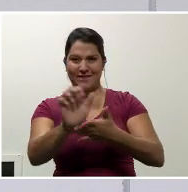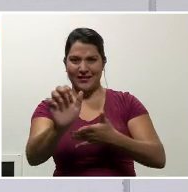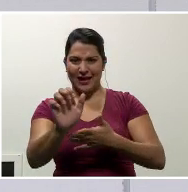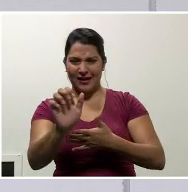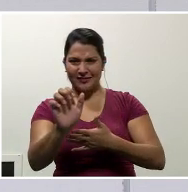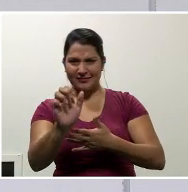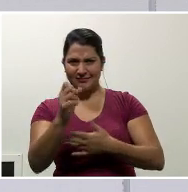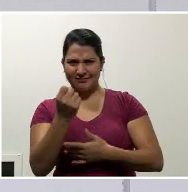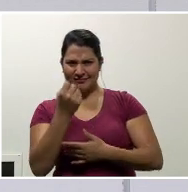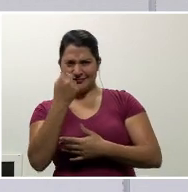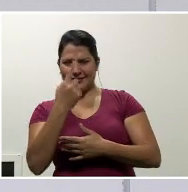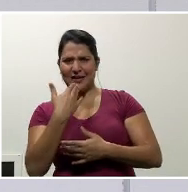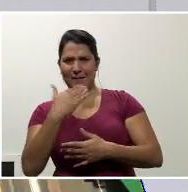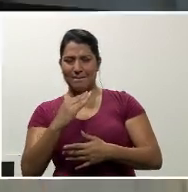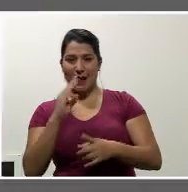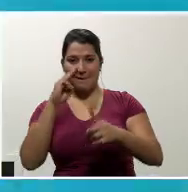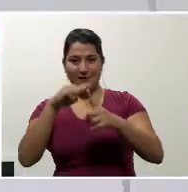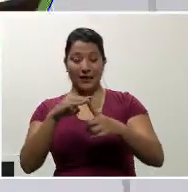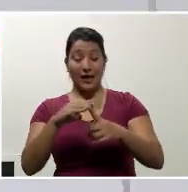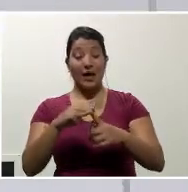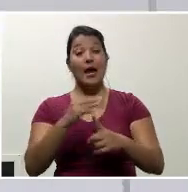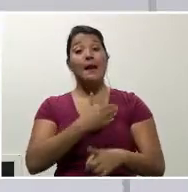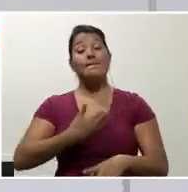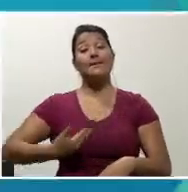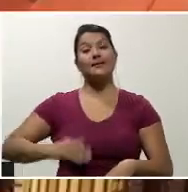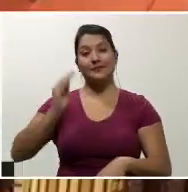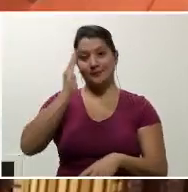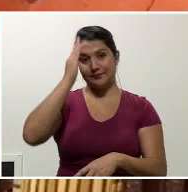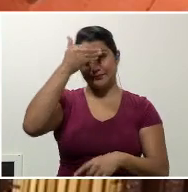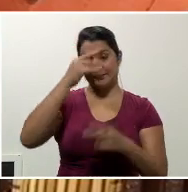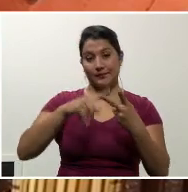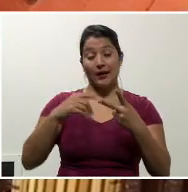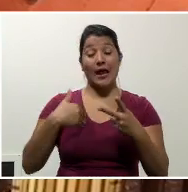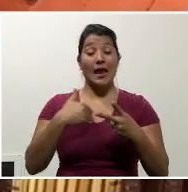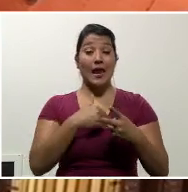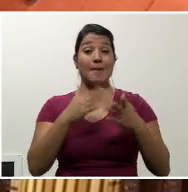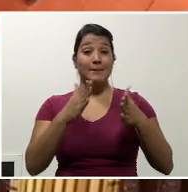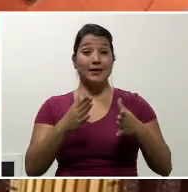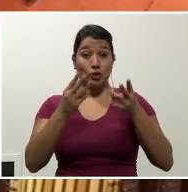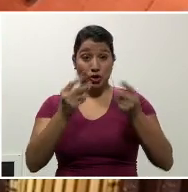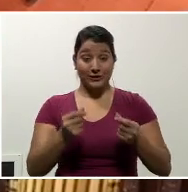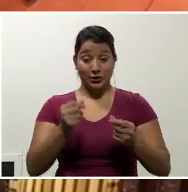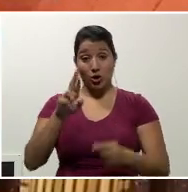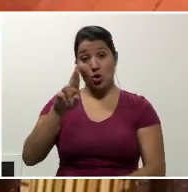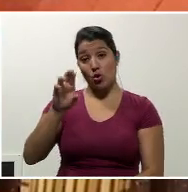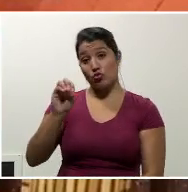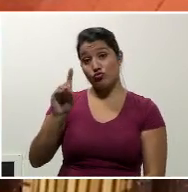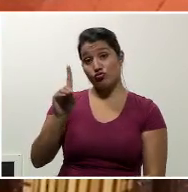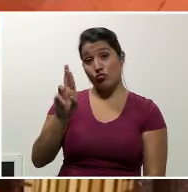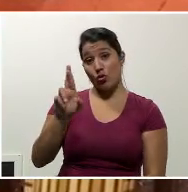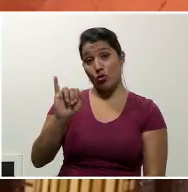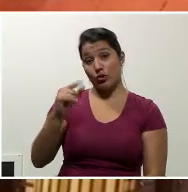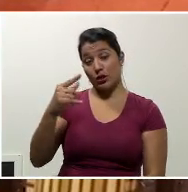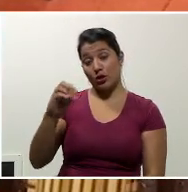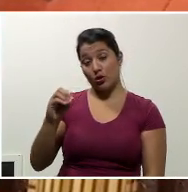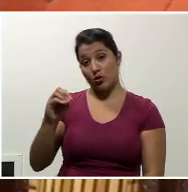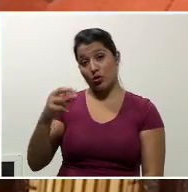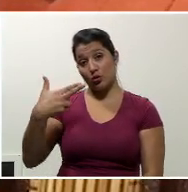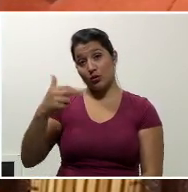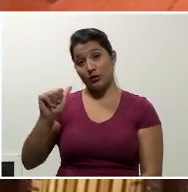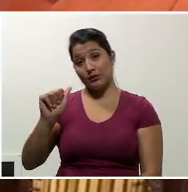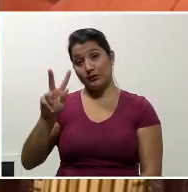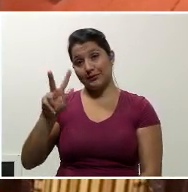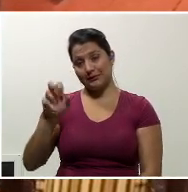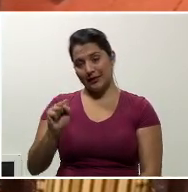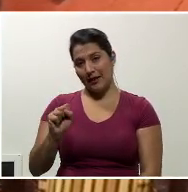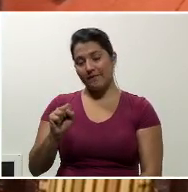erróneas, el presidente de la República, Carlos Alvarado, y el ministro de Hacienda, Rodrigo Chávez, firmaron este jueves un decreto sobre la aplicación